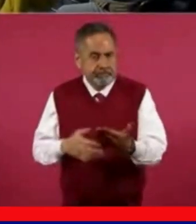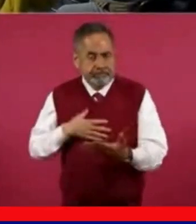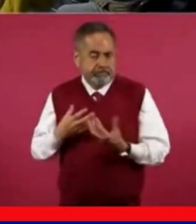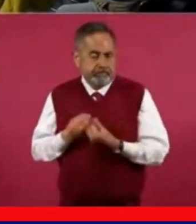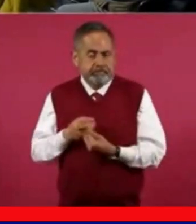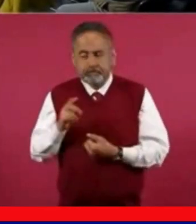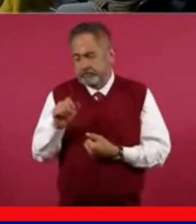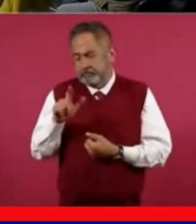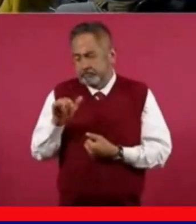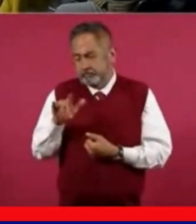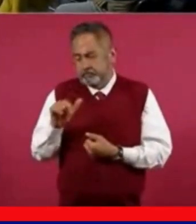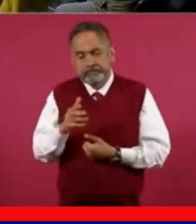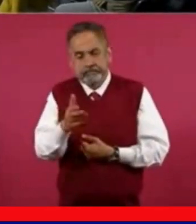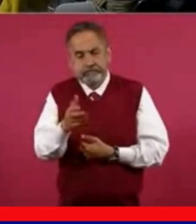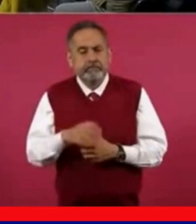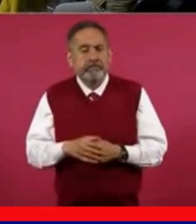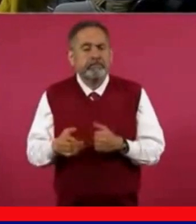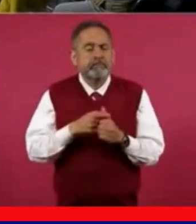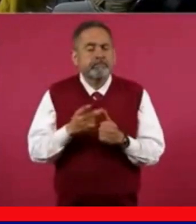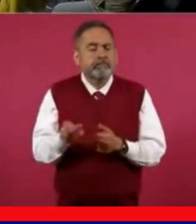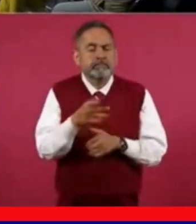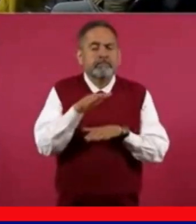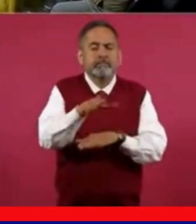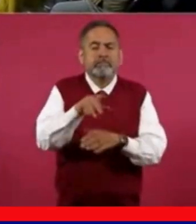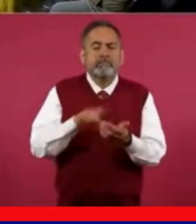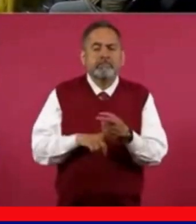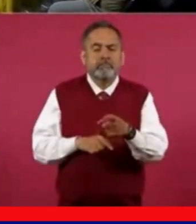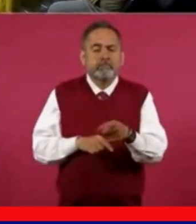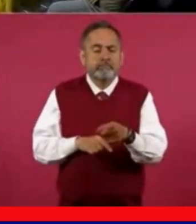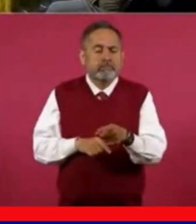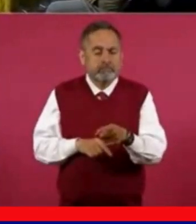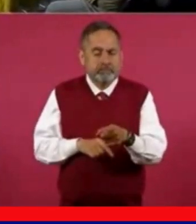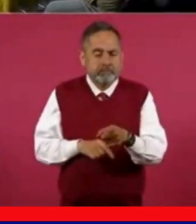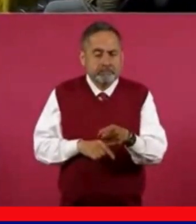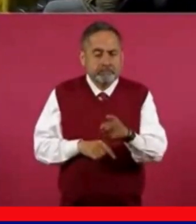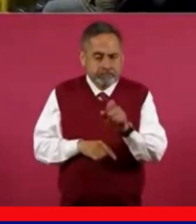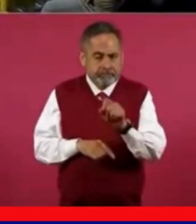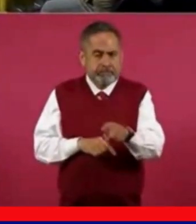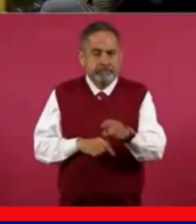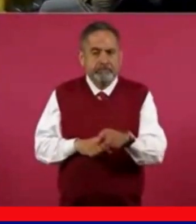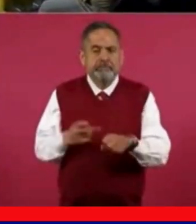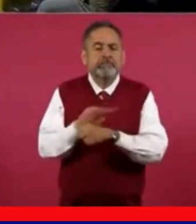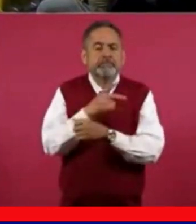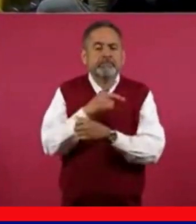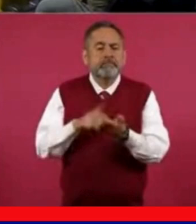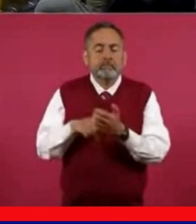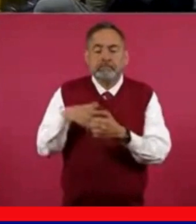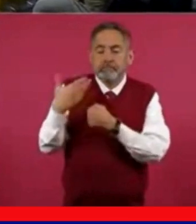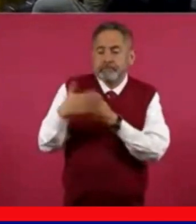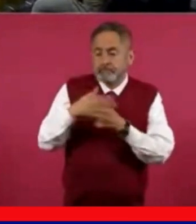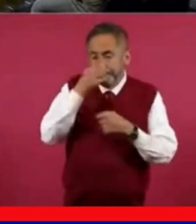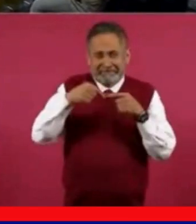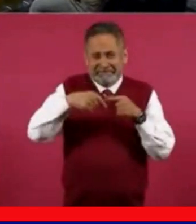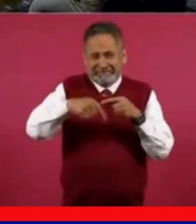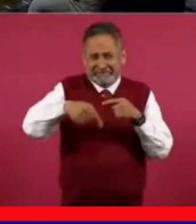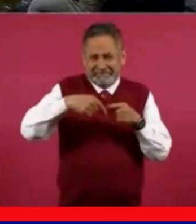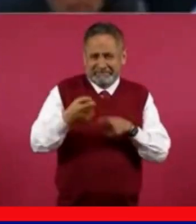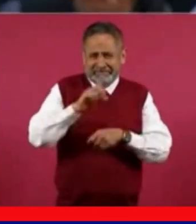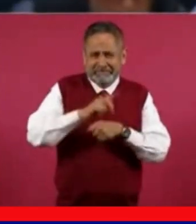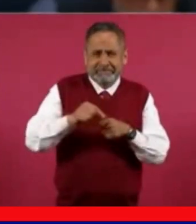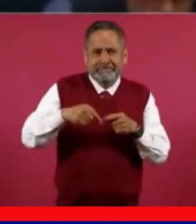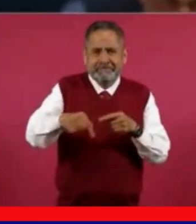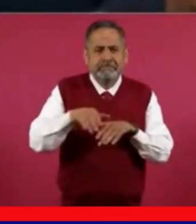los temas principales en la conferencia en Palacio Nacional Una vez que se abordó el tema de la llamada sobre la representación o la